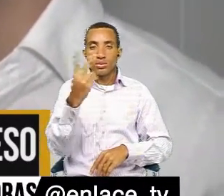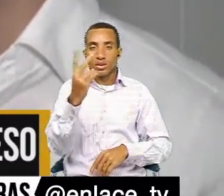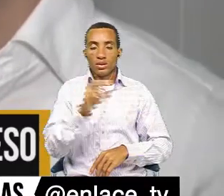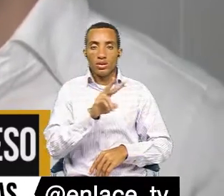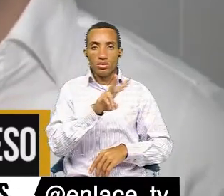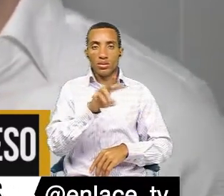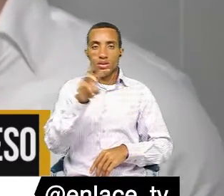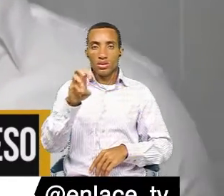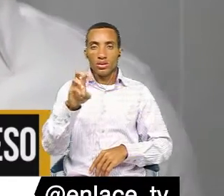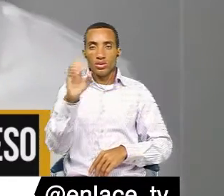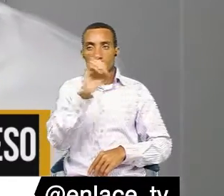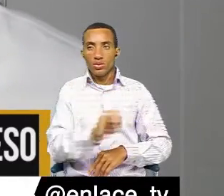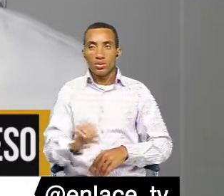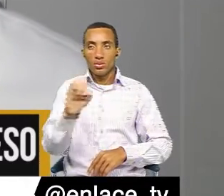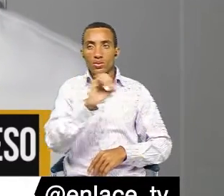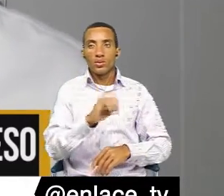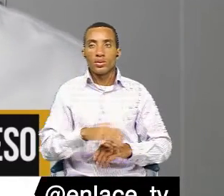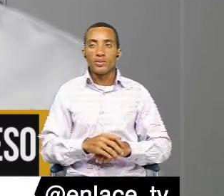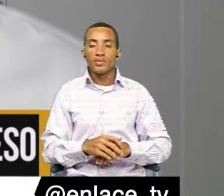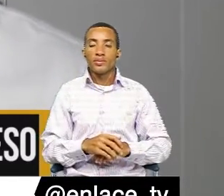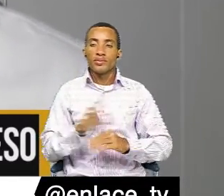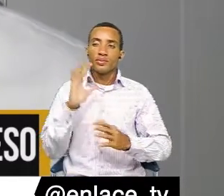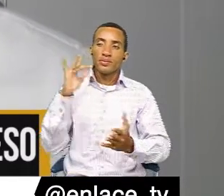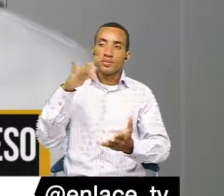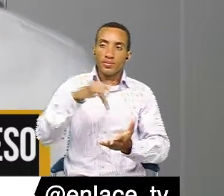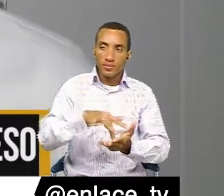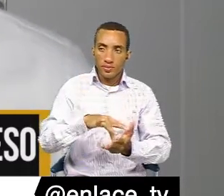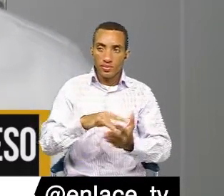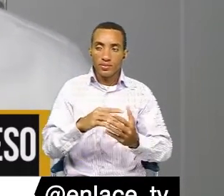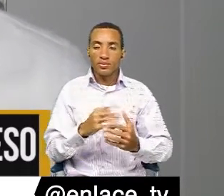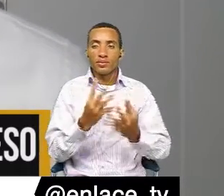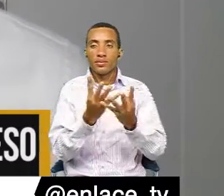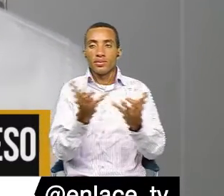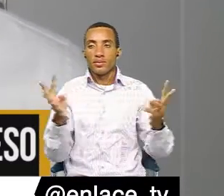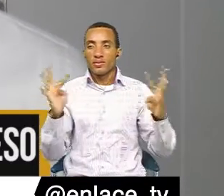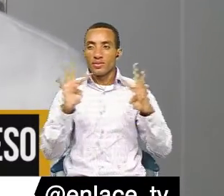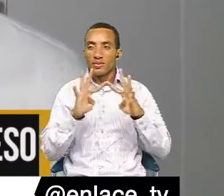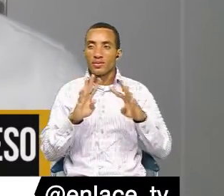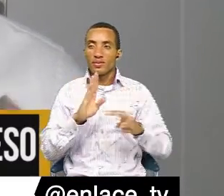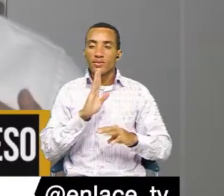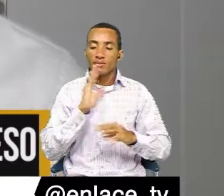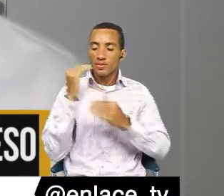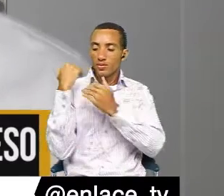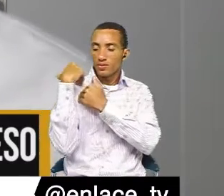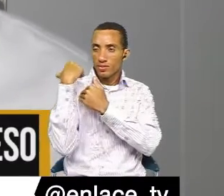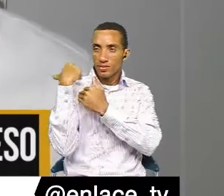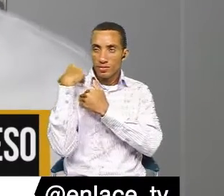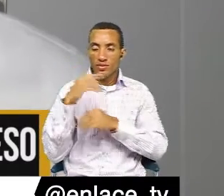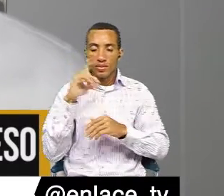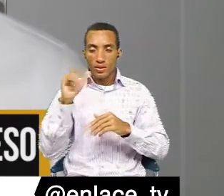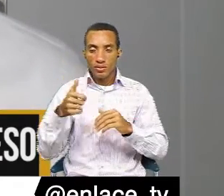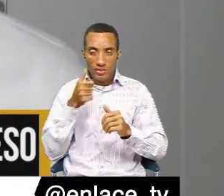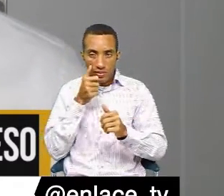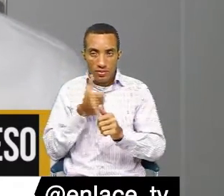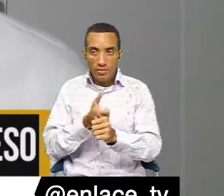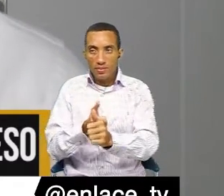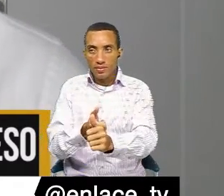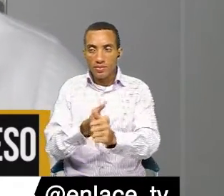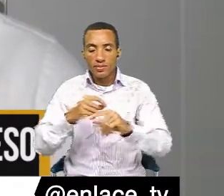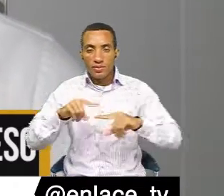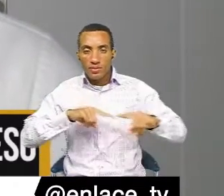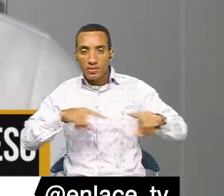octubre. Allí vamos a contar con la presencia de los senadores encargados frente al tema, donde se le va a hacer un seguimiento, un control y